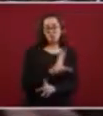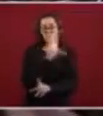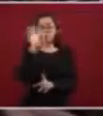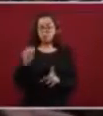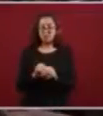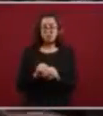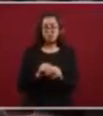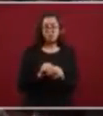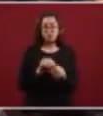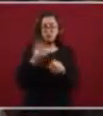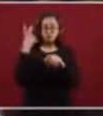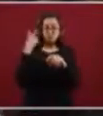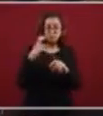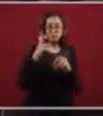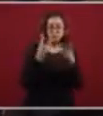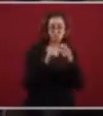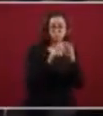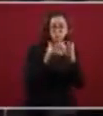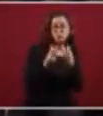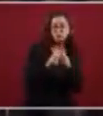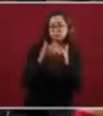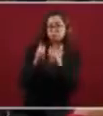municipios, pero